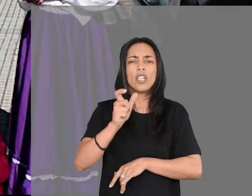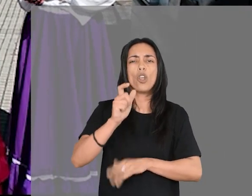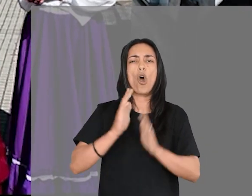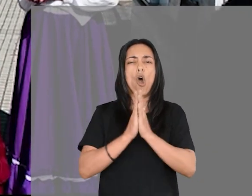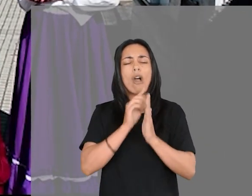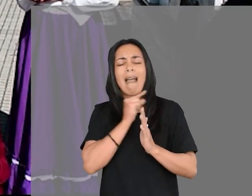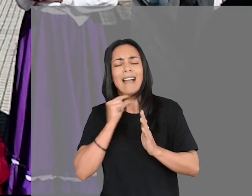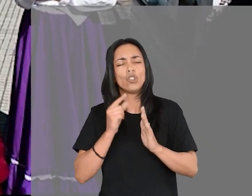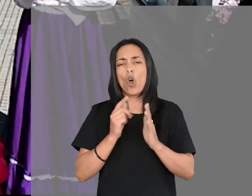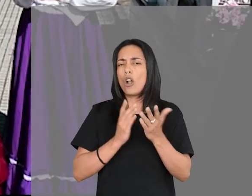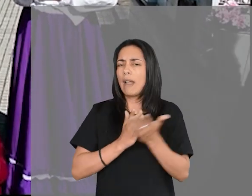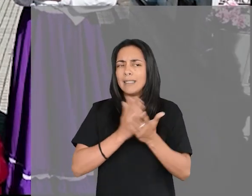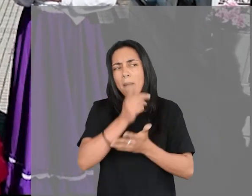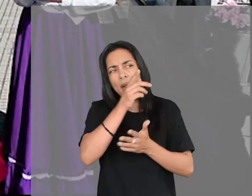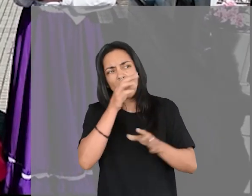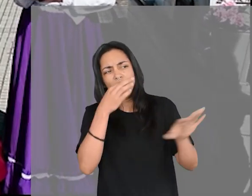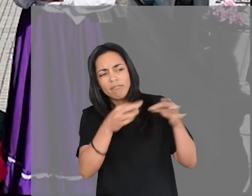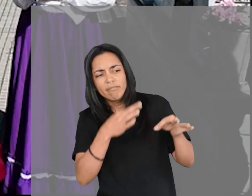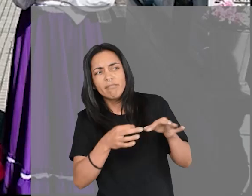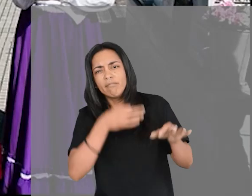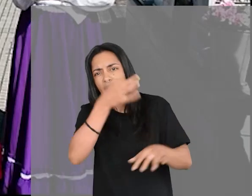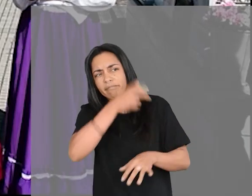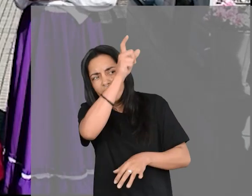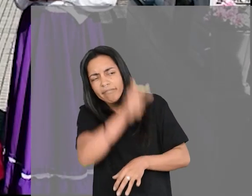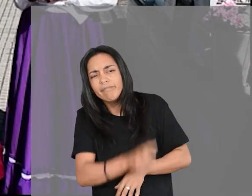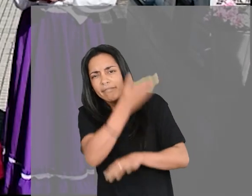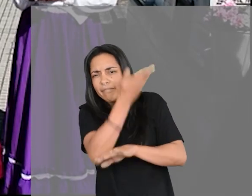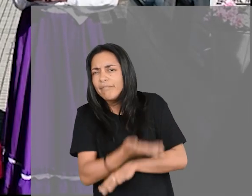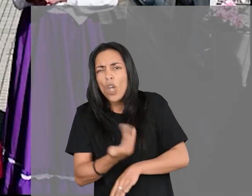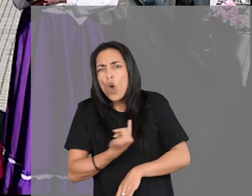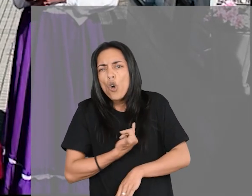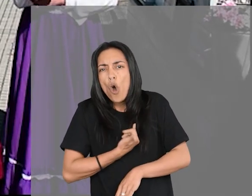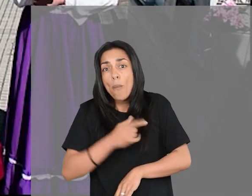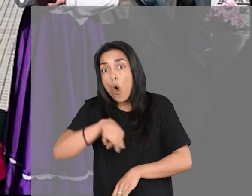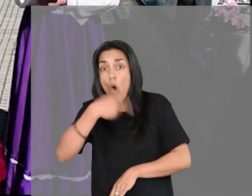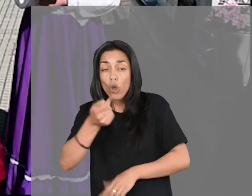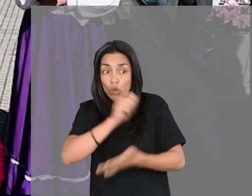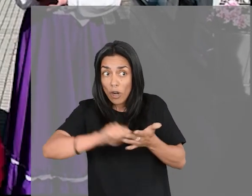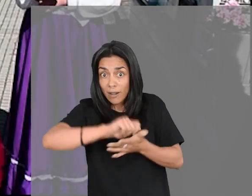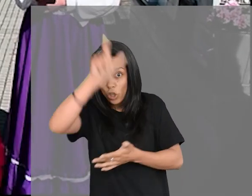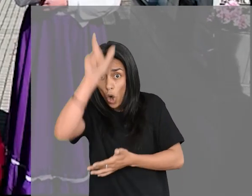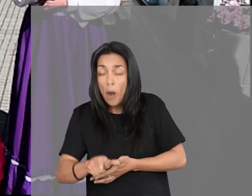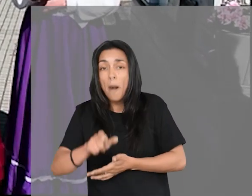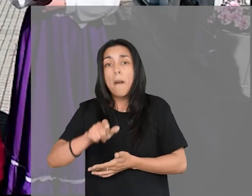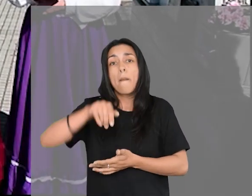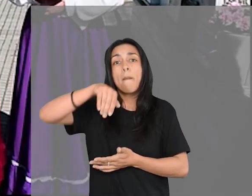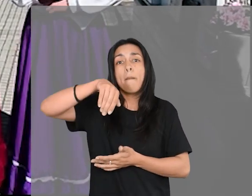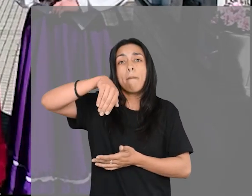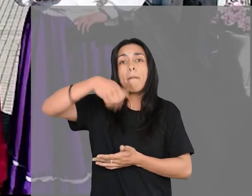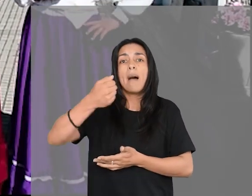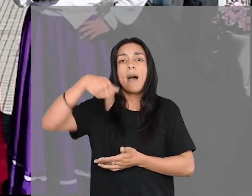romántica fervorosamente católica, con perseverancia y facultades singulares. El escritor